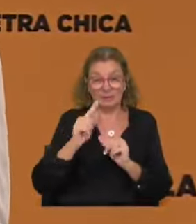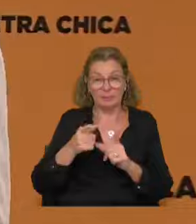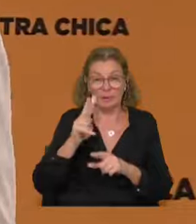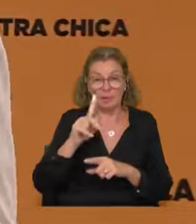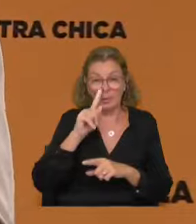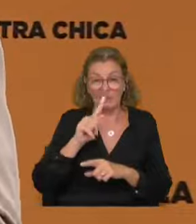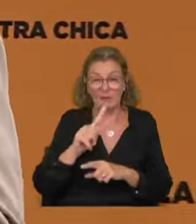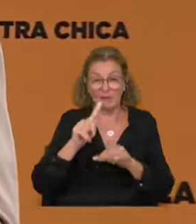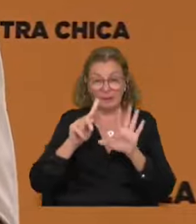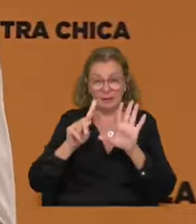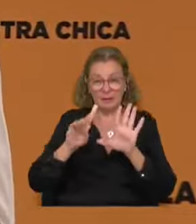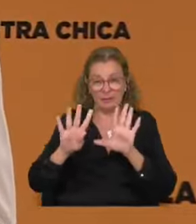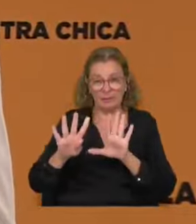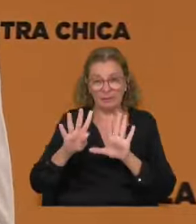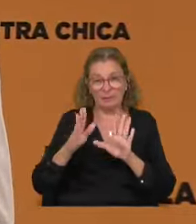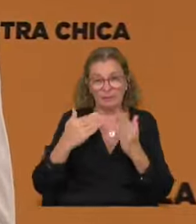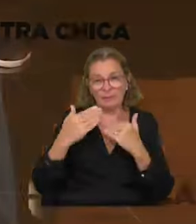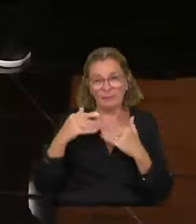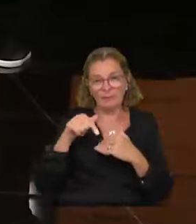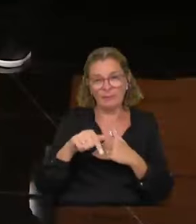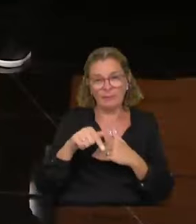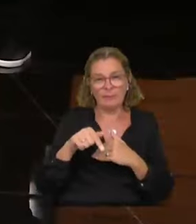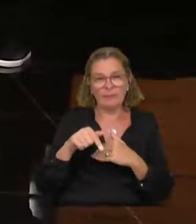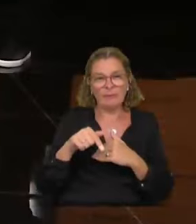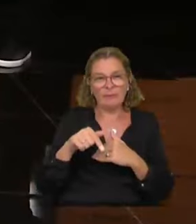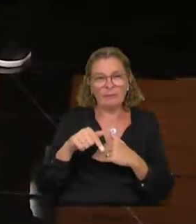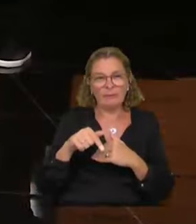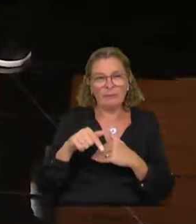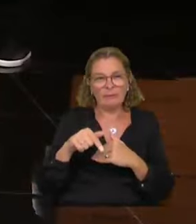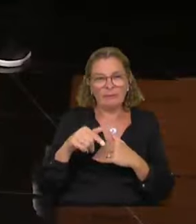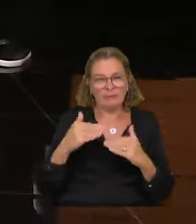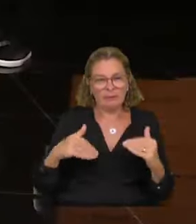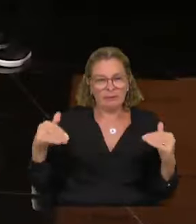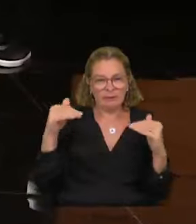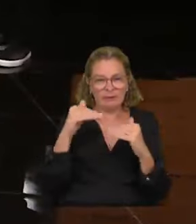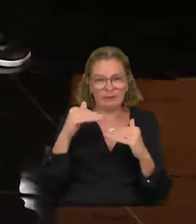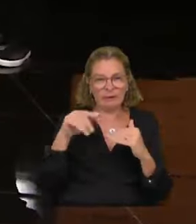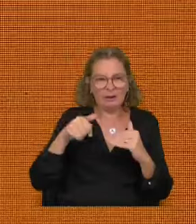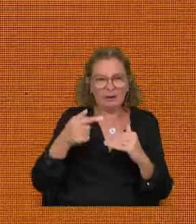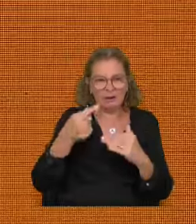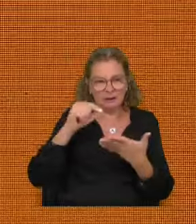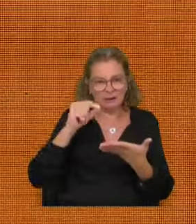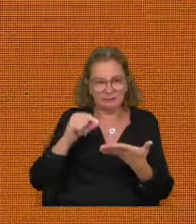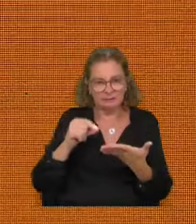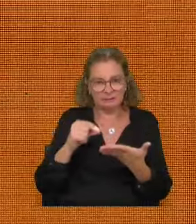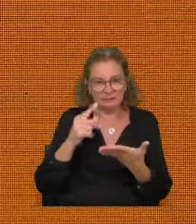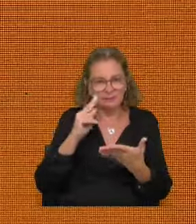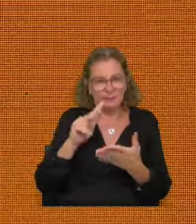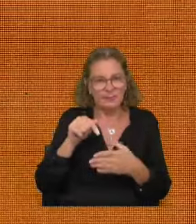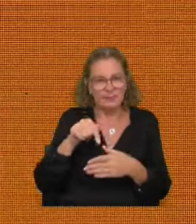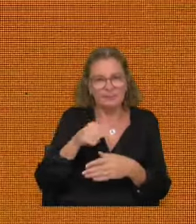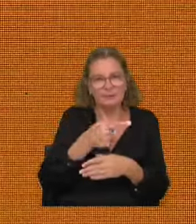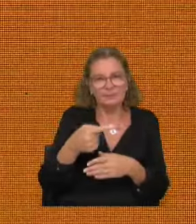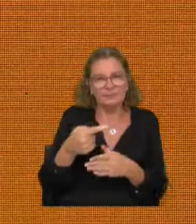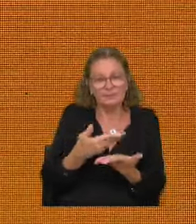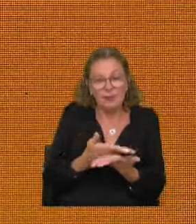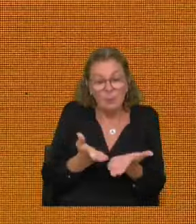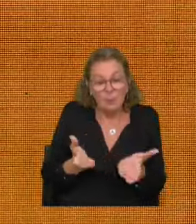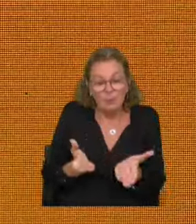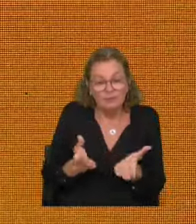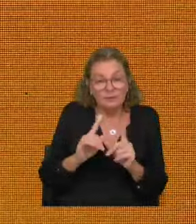2019 hablemos de estas cuestiones Bueno e la desigualdad fue otro de los datos que tuvimos esta semana que muestran